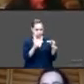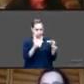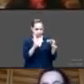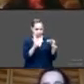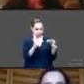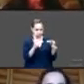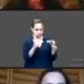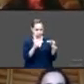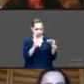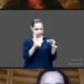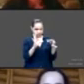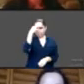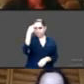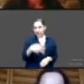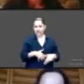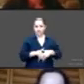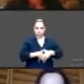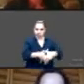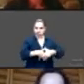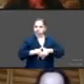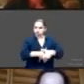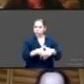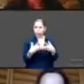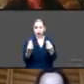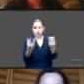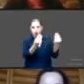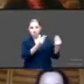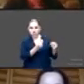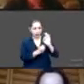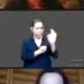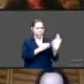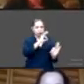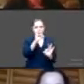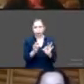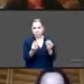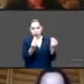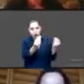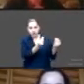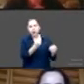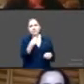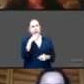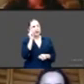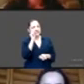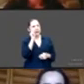que son tan altas. Yo la veo muy borrosa. No sé si ustedes también la ven muy borrosa. ¿Perdonen? ¿Sí?